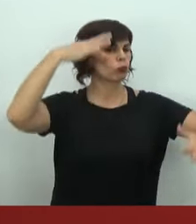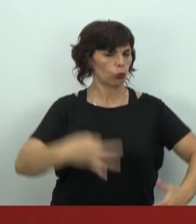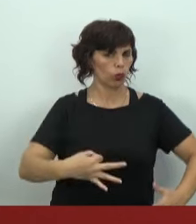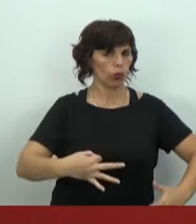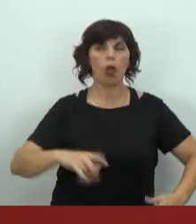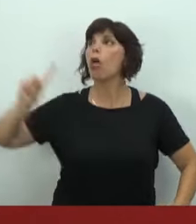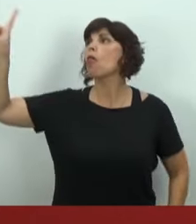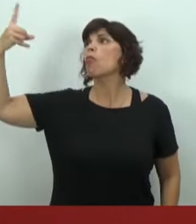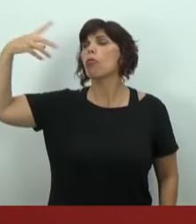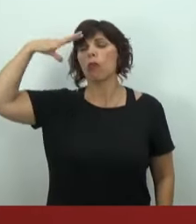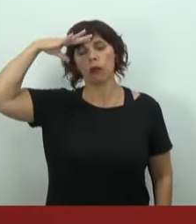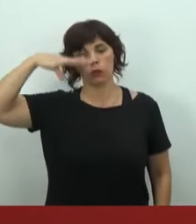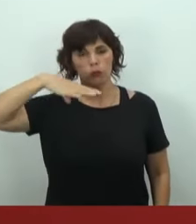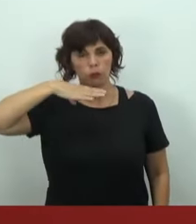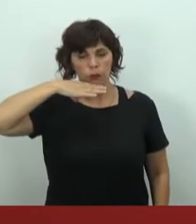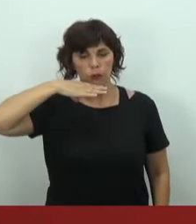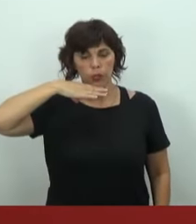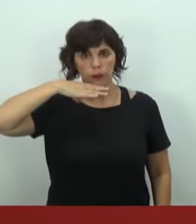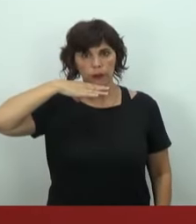Padre también